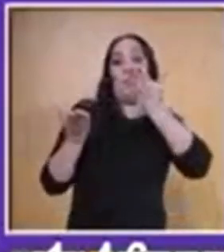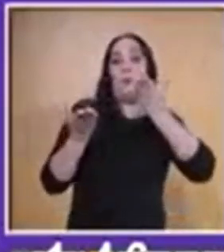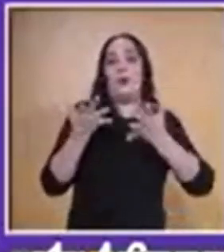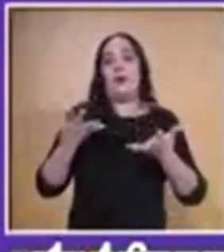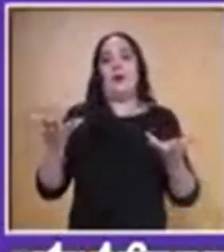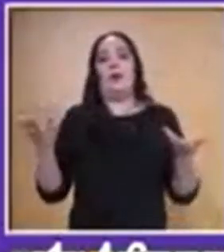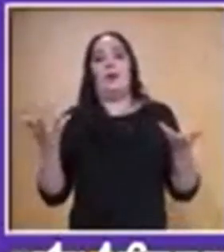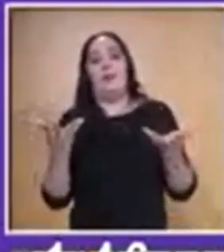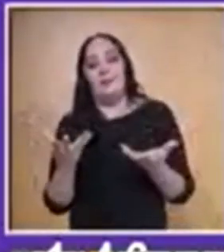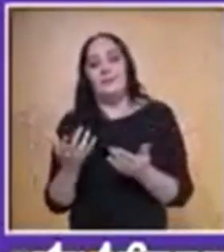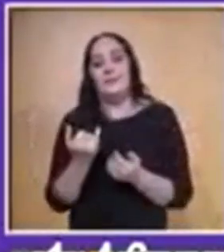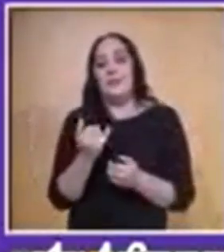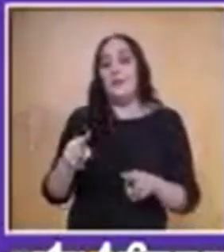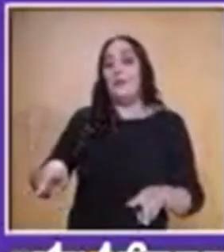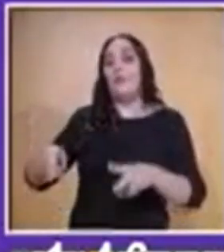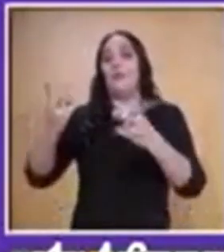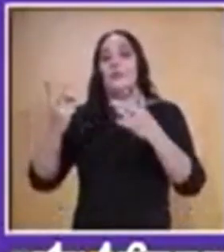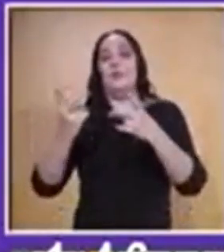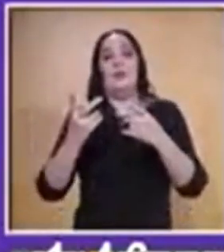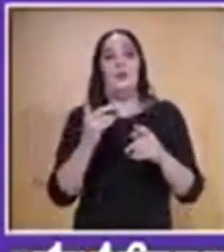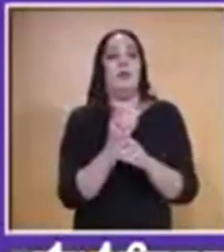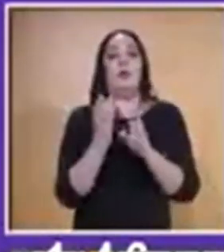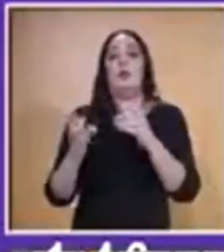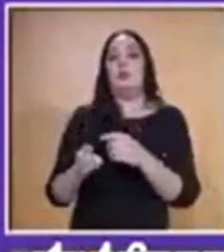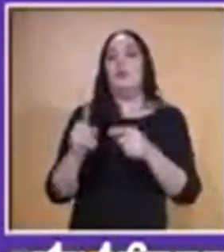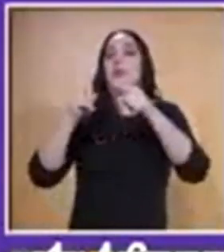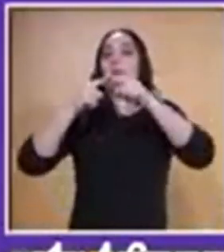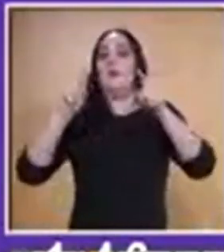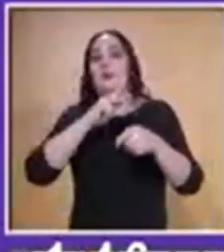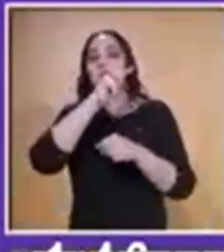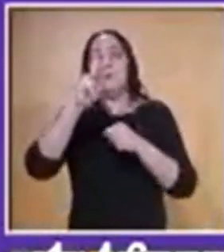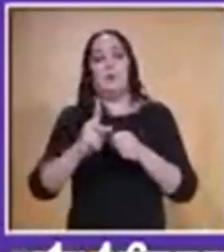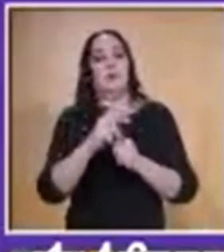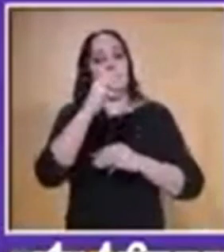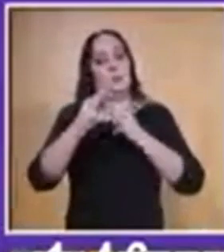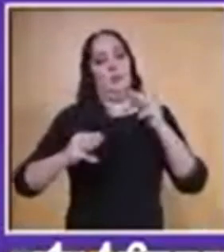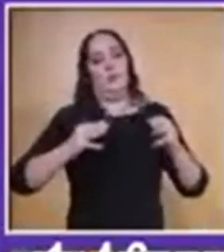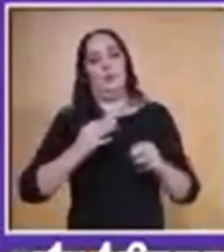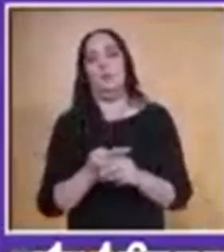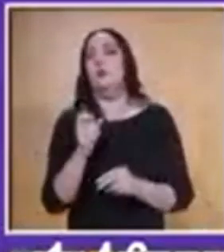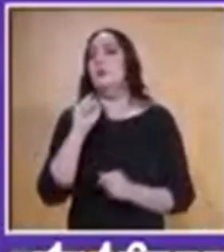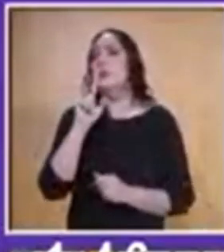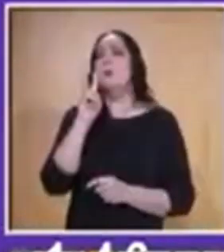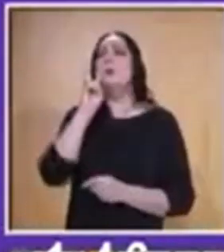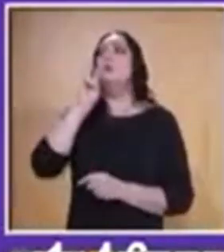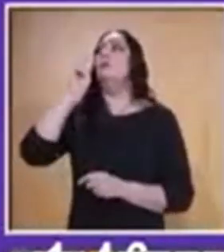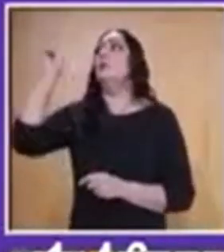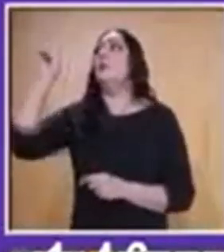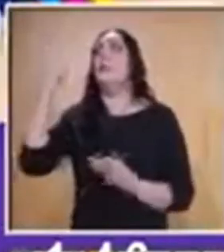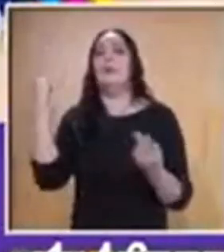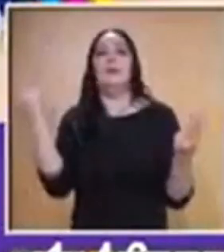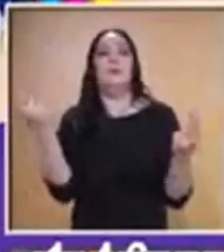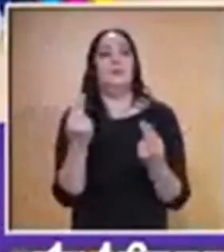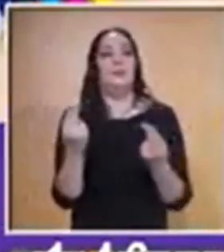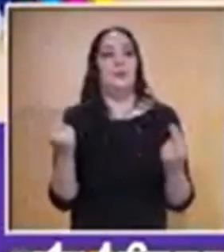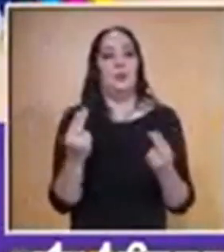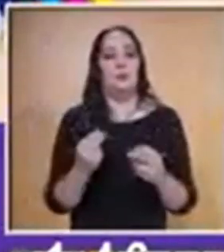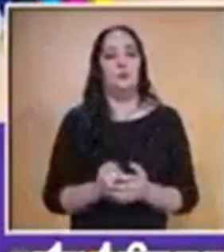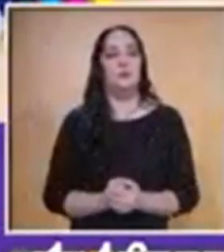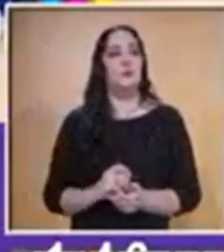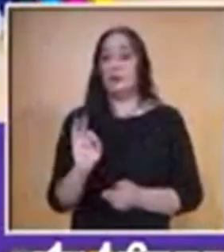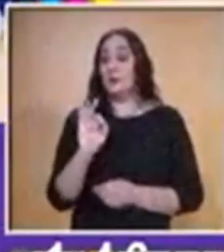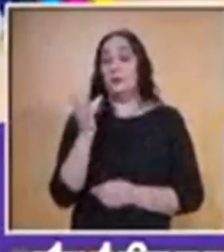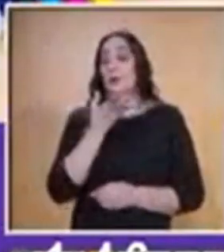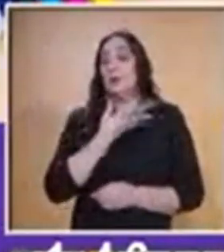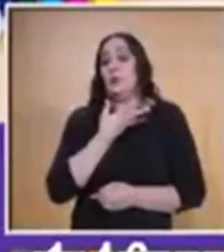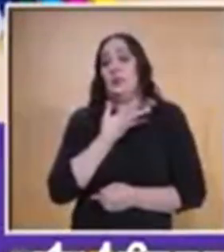de productos en diferentes países del mundo. También vamos a ver en pantalla los materiales que vamos a necesitar, recordando que si no los tienes a la mano